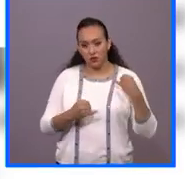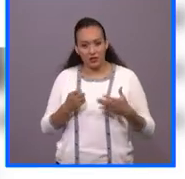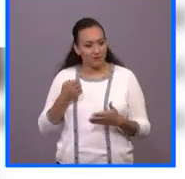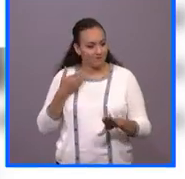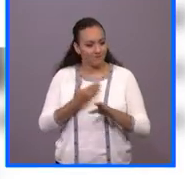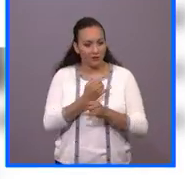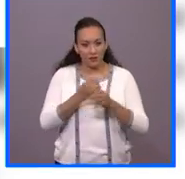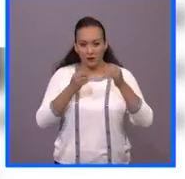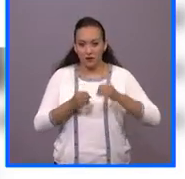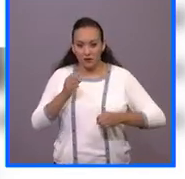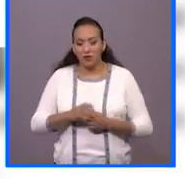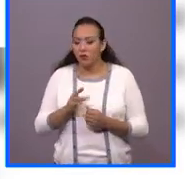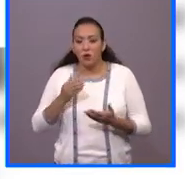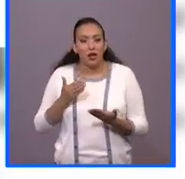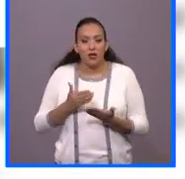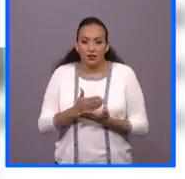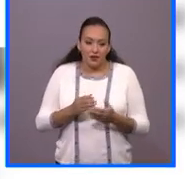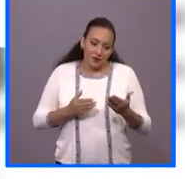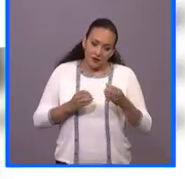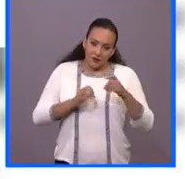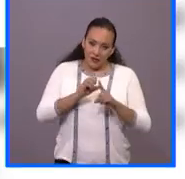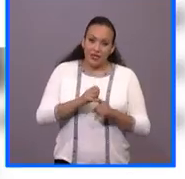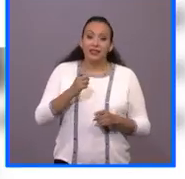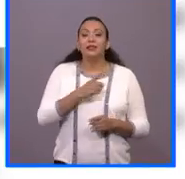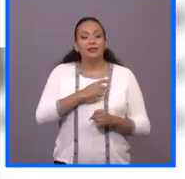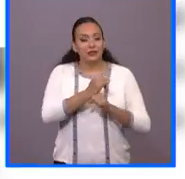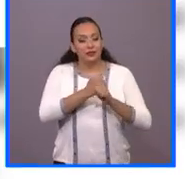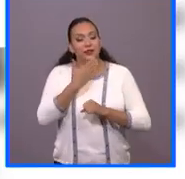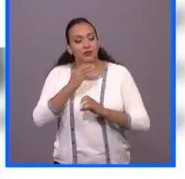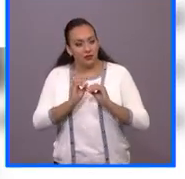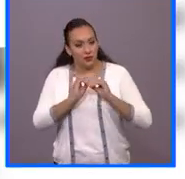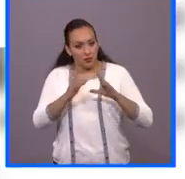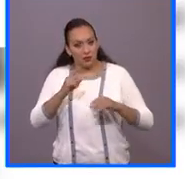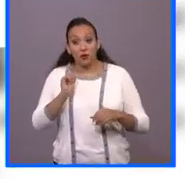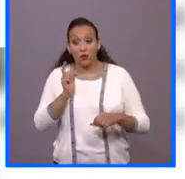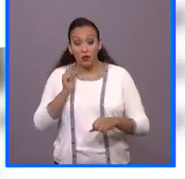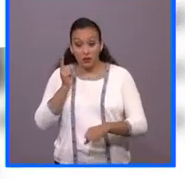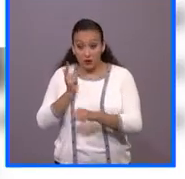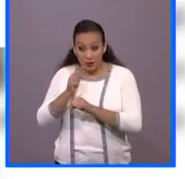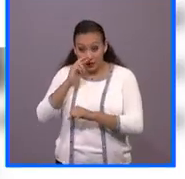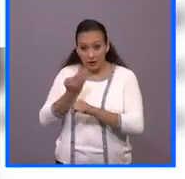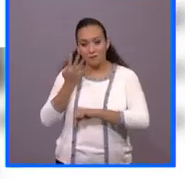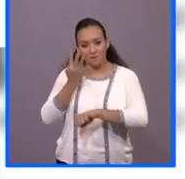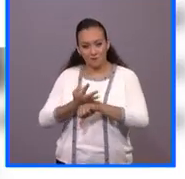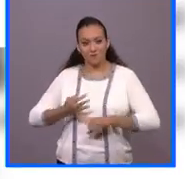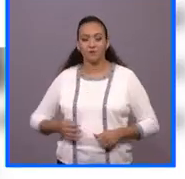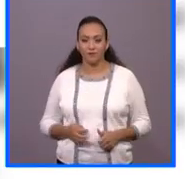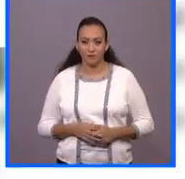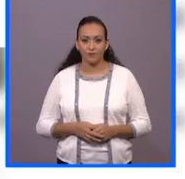judicial y el Estado de Derecho. Sucesos que deben ser esclarecidos para que se sancione a los